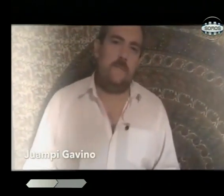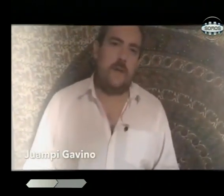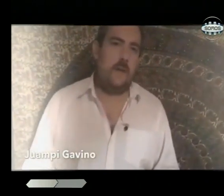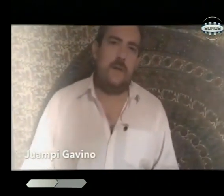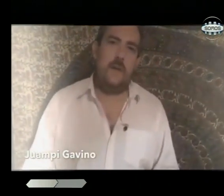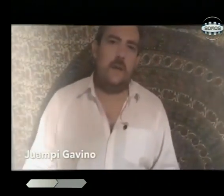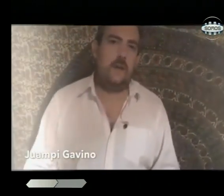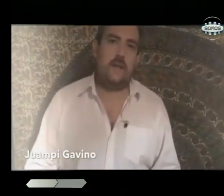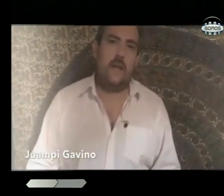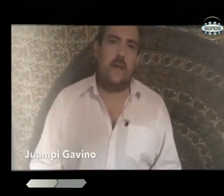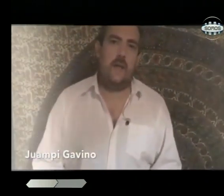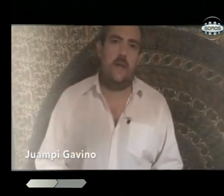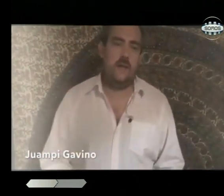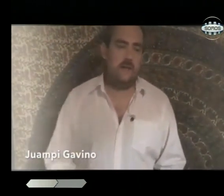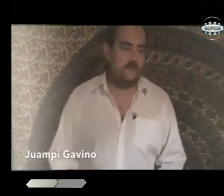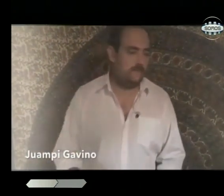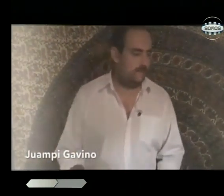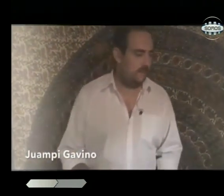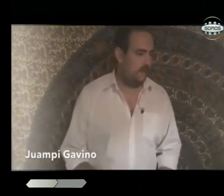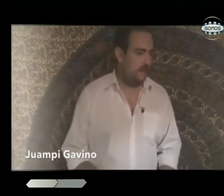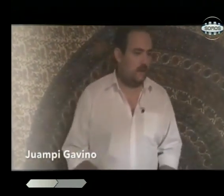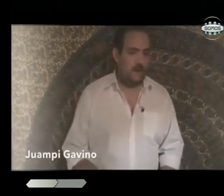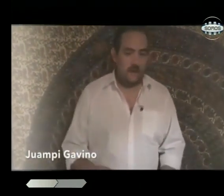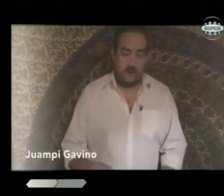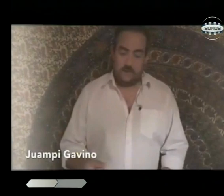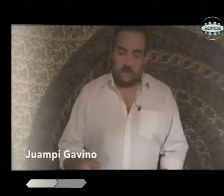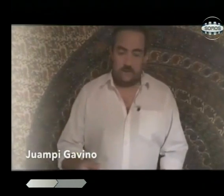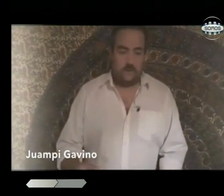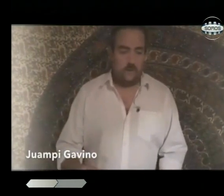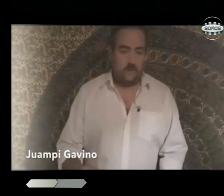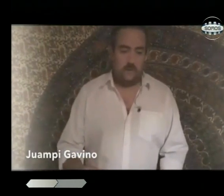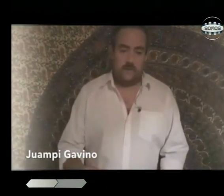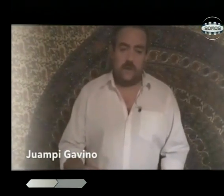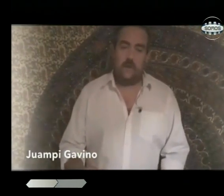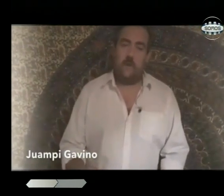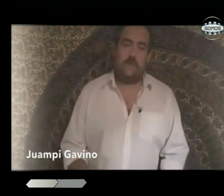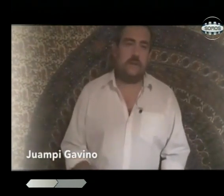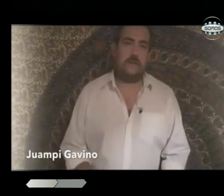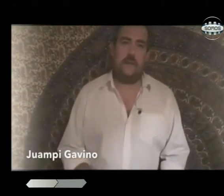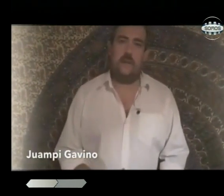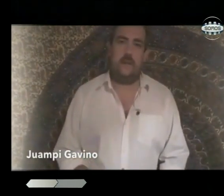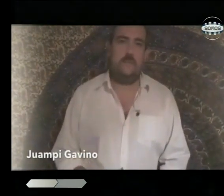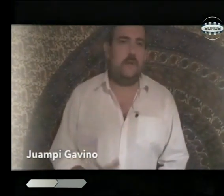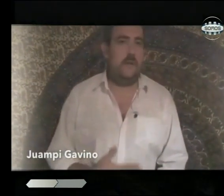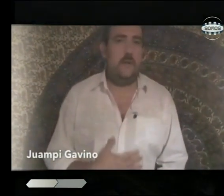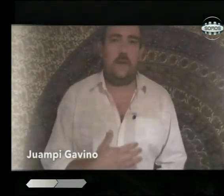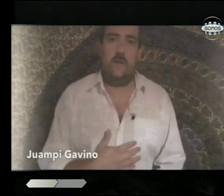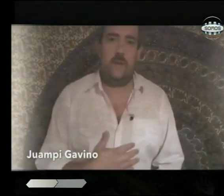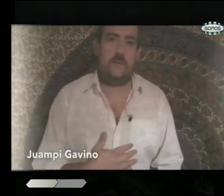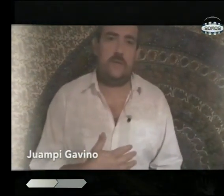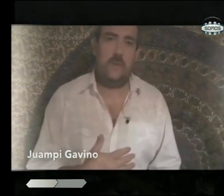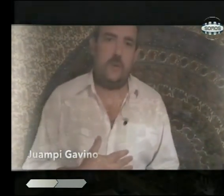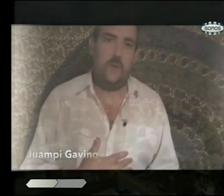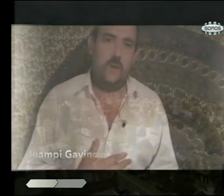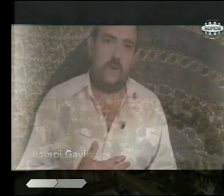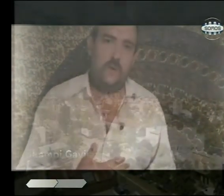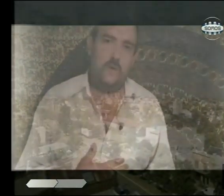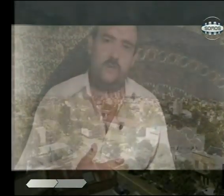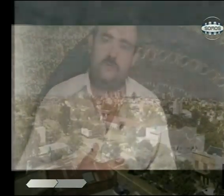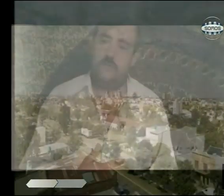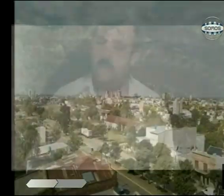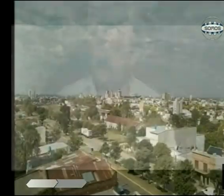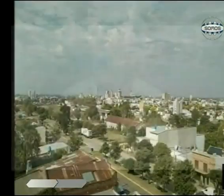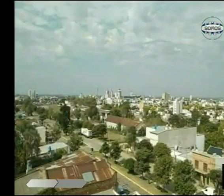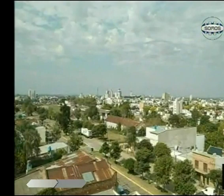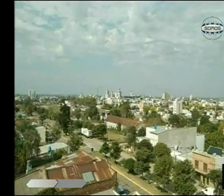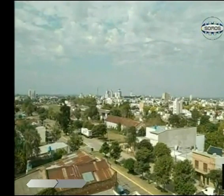mucho para poder escucharlos, ¿eh? No, lo pueden ver en YouTube, después está colgado en YouTube y demás. Así que simplemente mostrarlo y agradecer. Y bueno, de